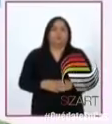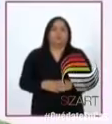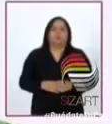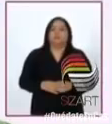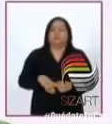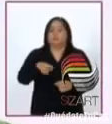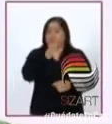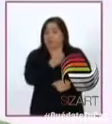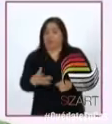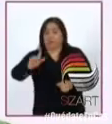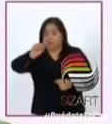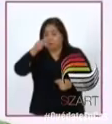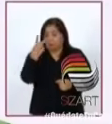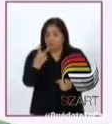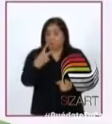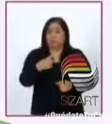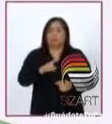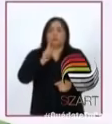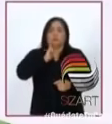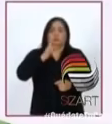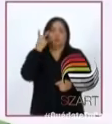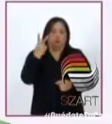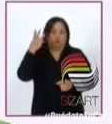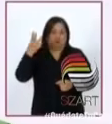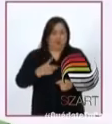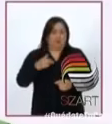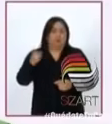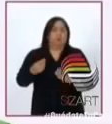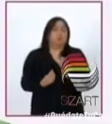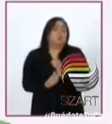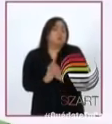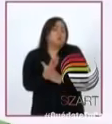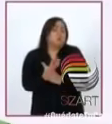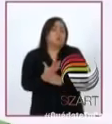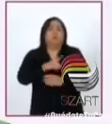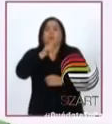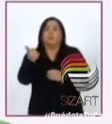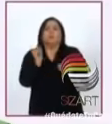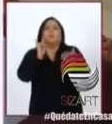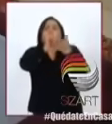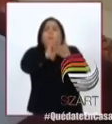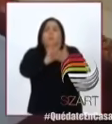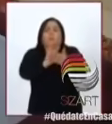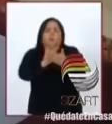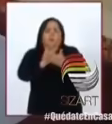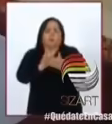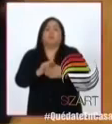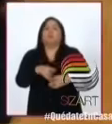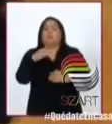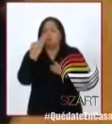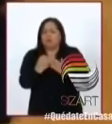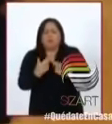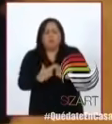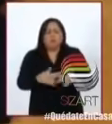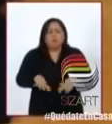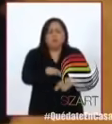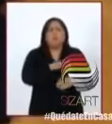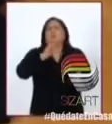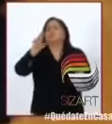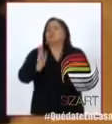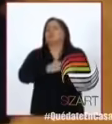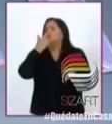De las 72, las dos terceras partes eran nuevas y las pegó en su álbum. El resto eran